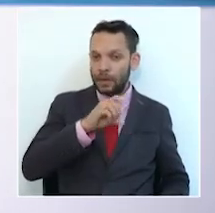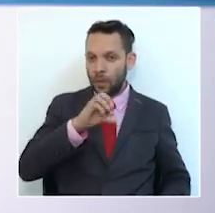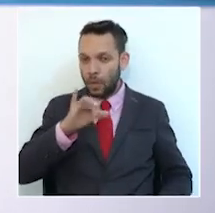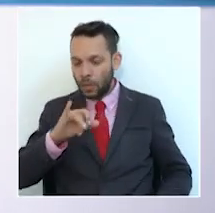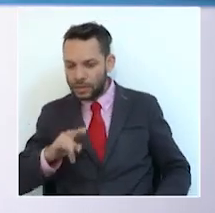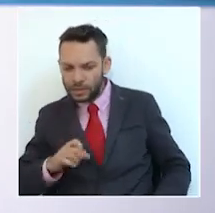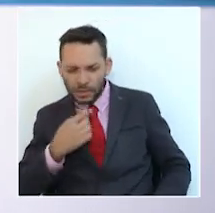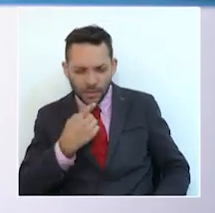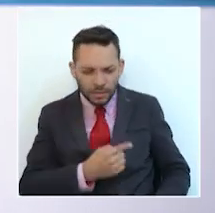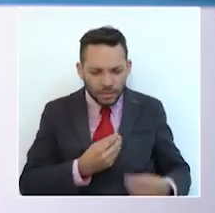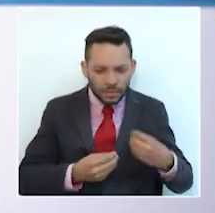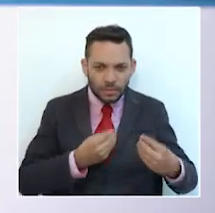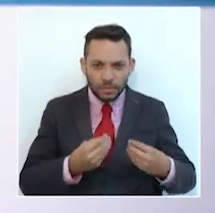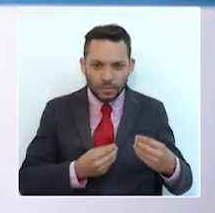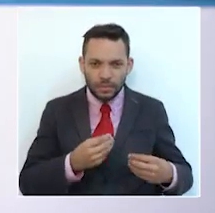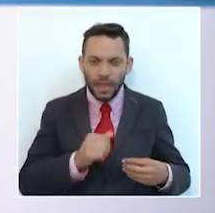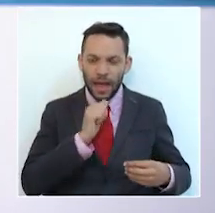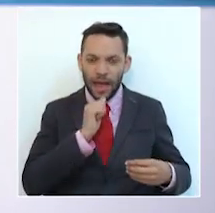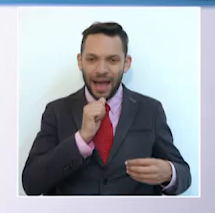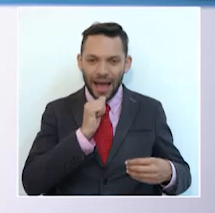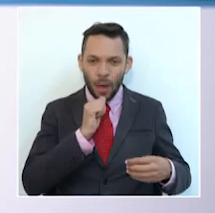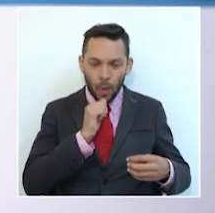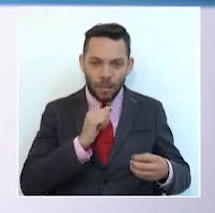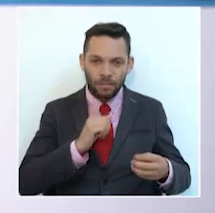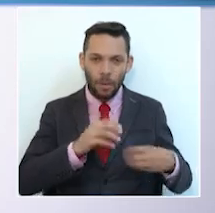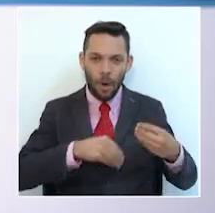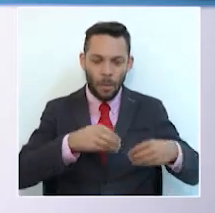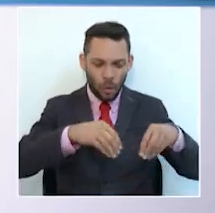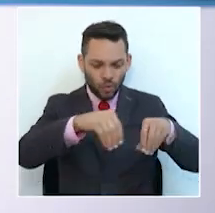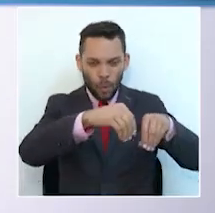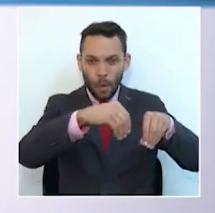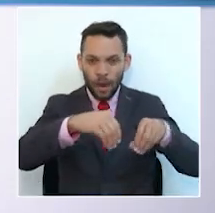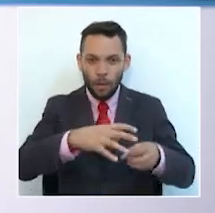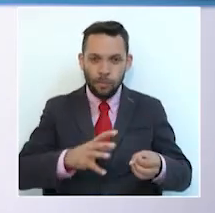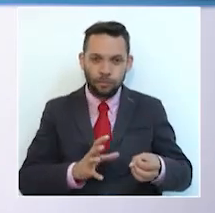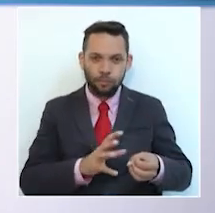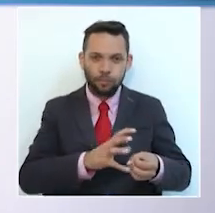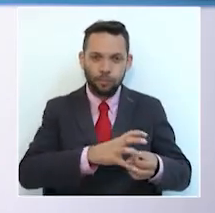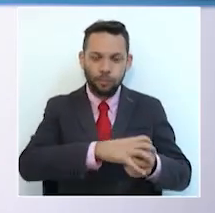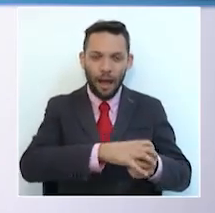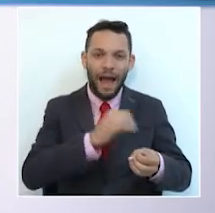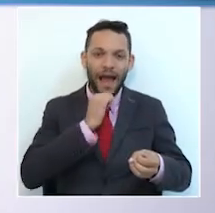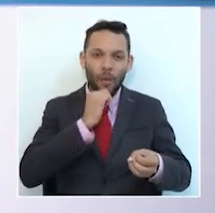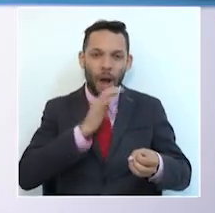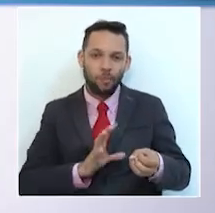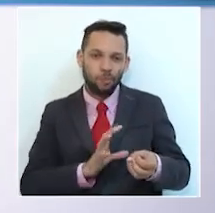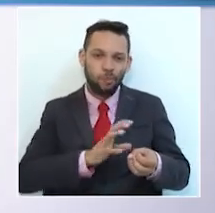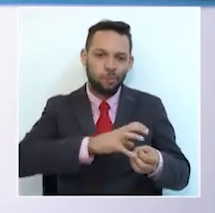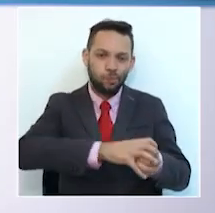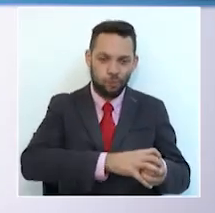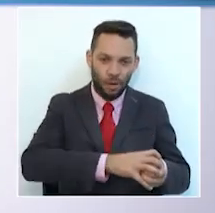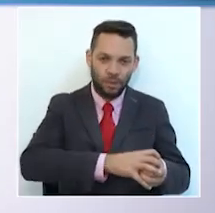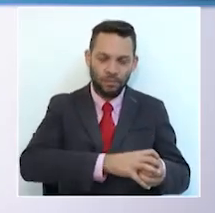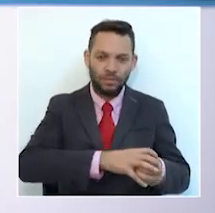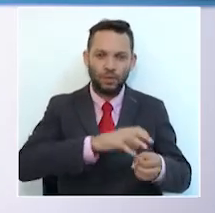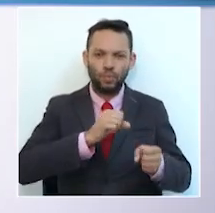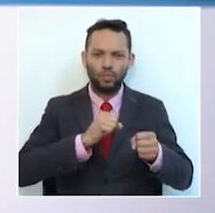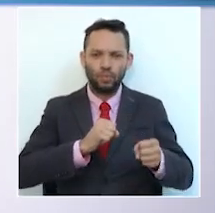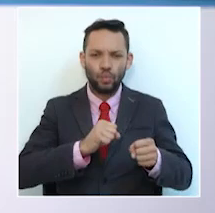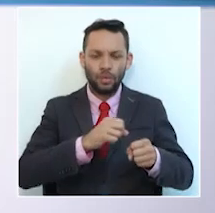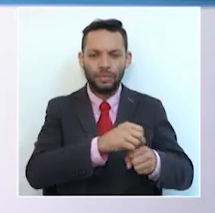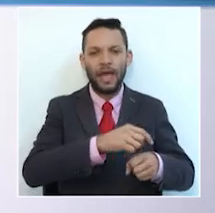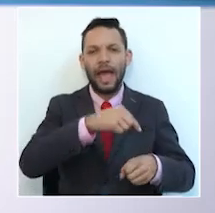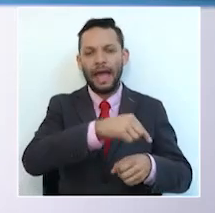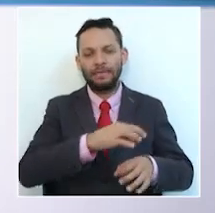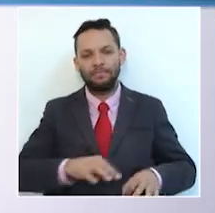están si se maduran con agua mineromedicinal como si se maduran con agua de mar si el producto es